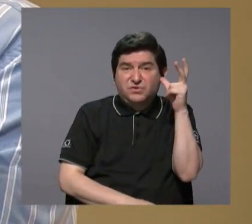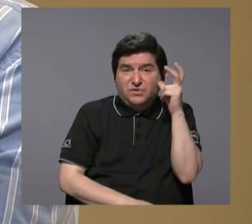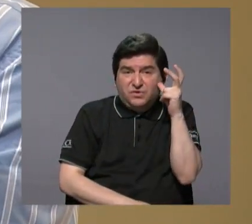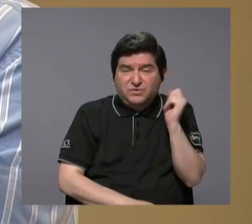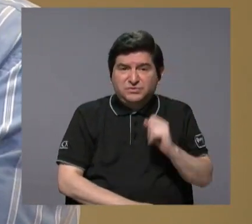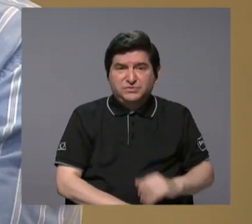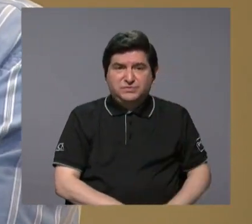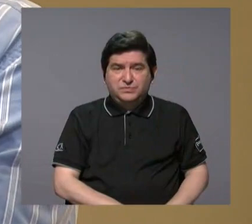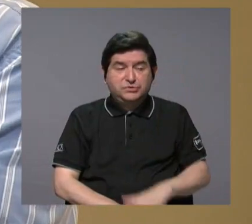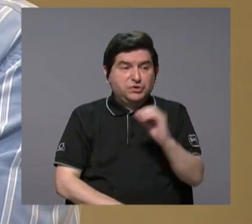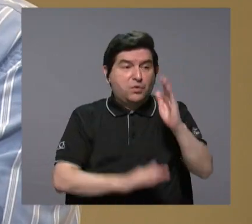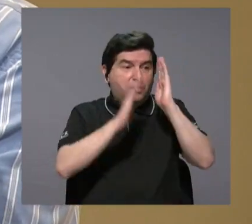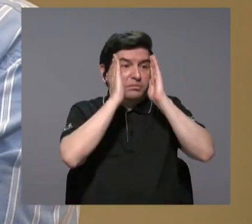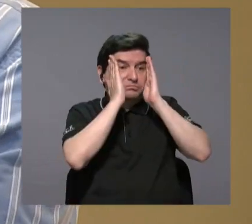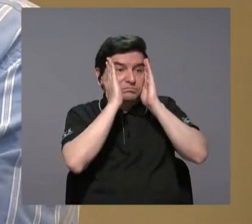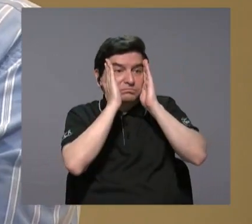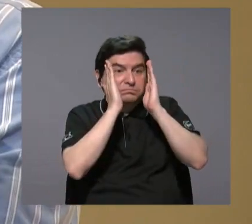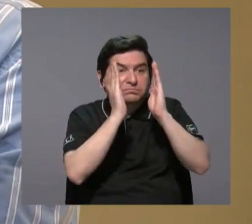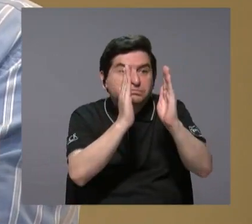ese